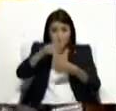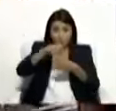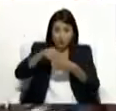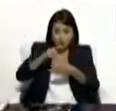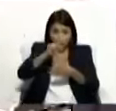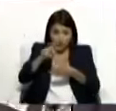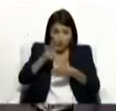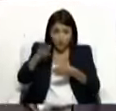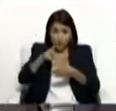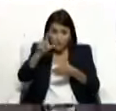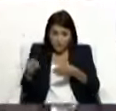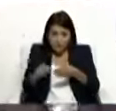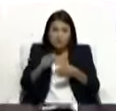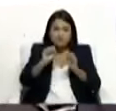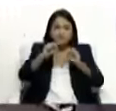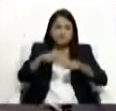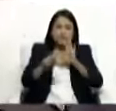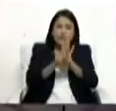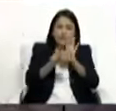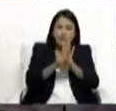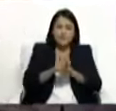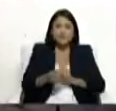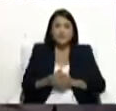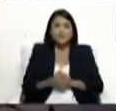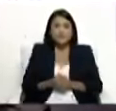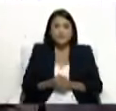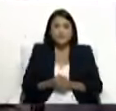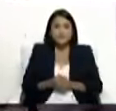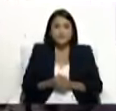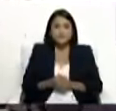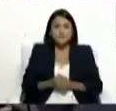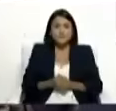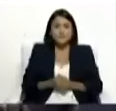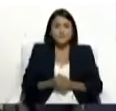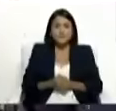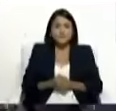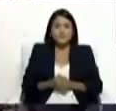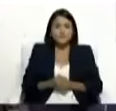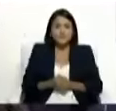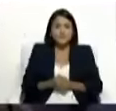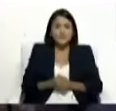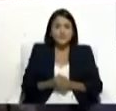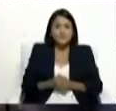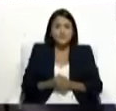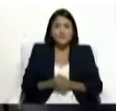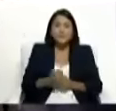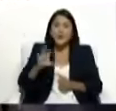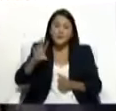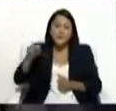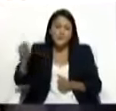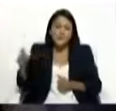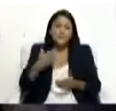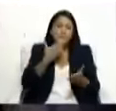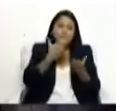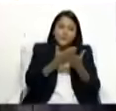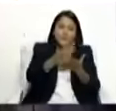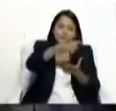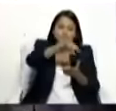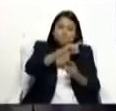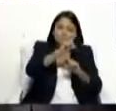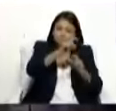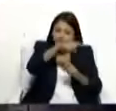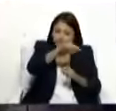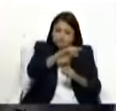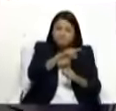solicitud del Poder Electoral del Consejo Nacional Electoral, quien le consultaba al Tribunal Supremo de Justicia sobre estas